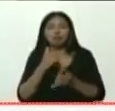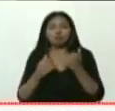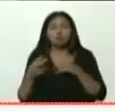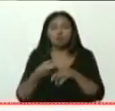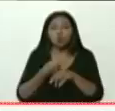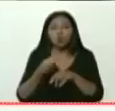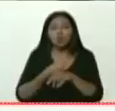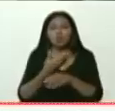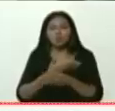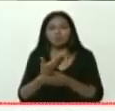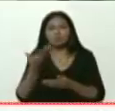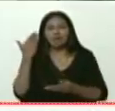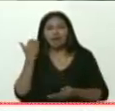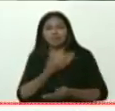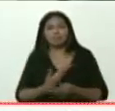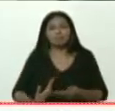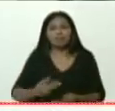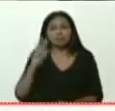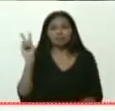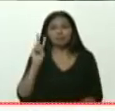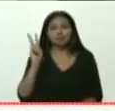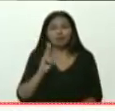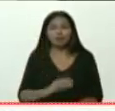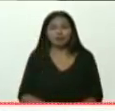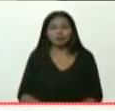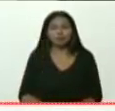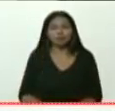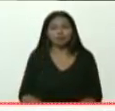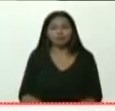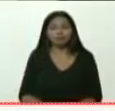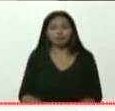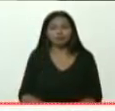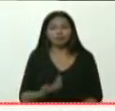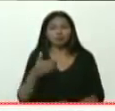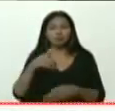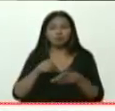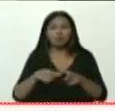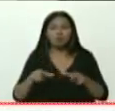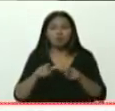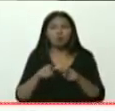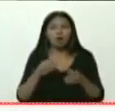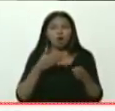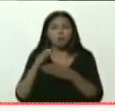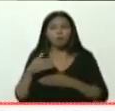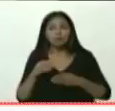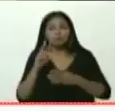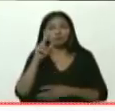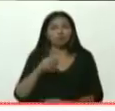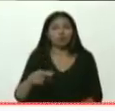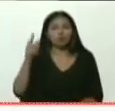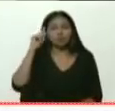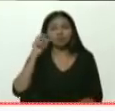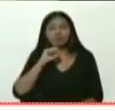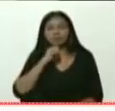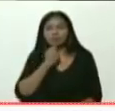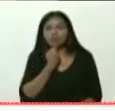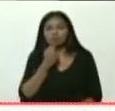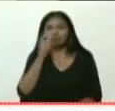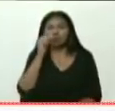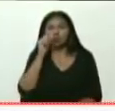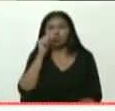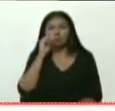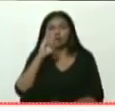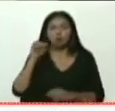Era curruña de Carlos Andrés Pérez, Martínez Mótola. Ellos estaban conversando todos los días en secreto con Jorge